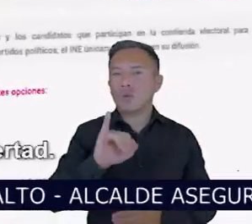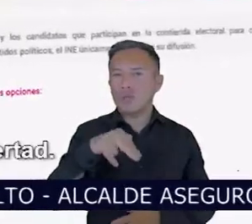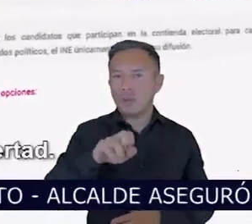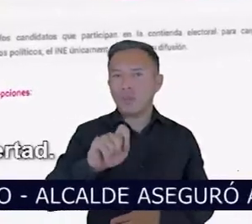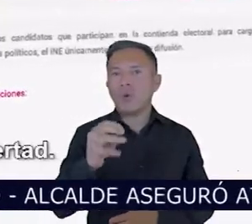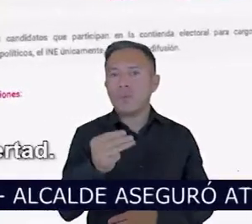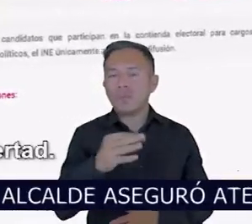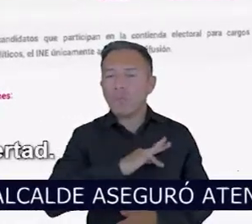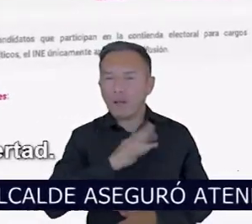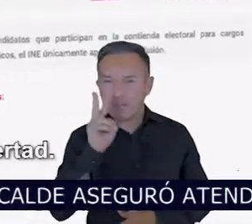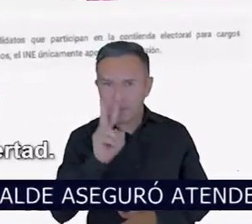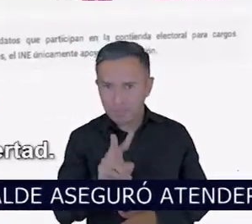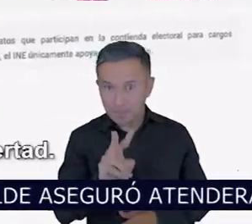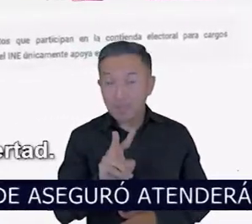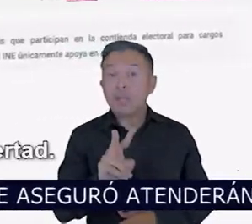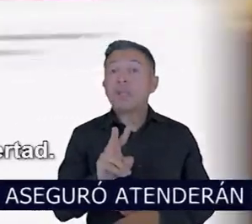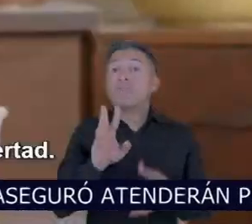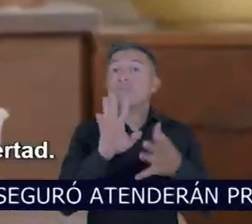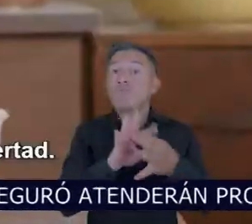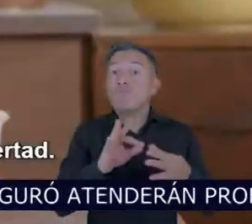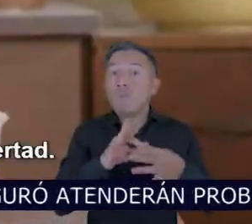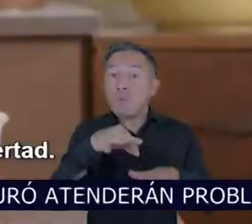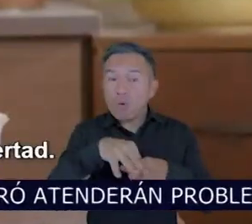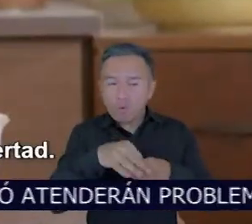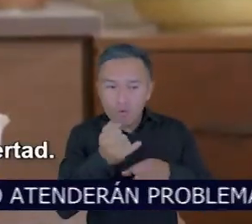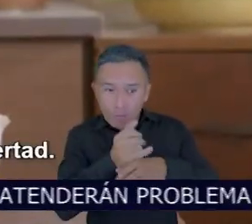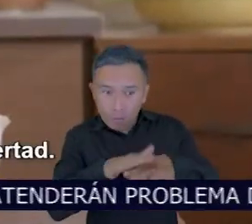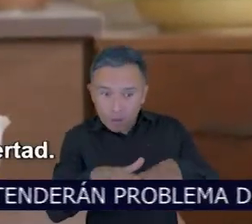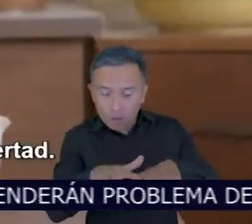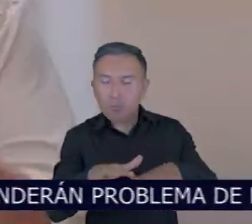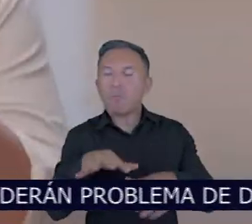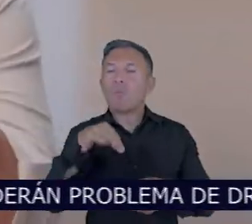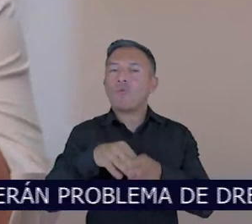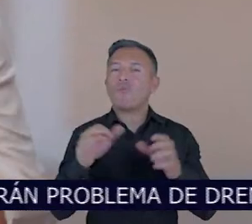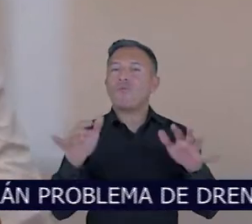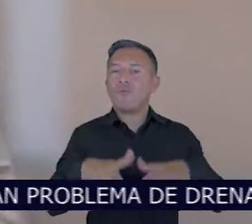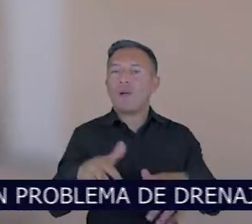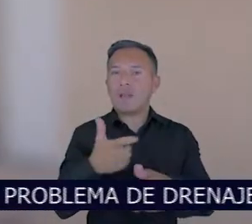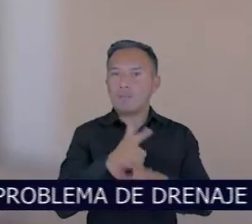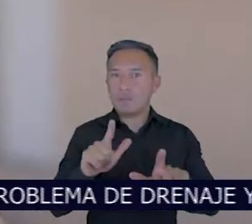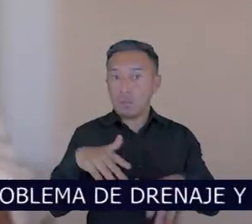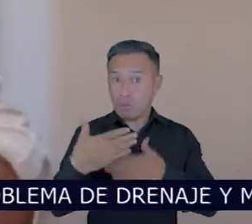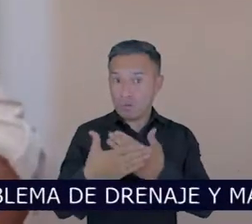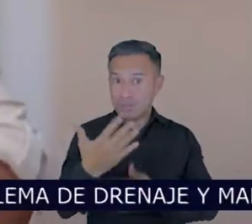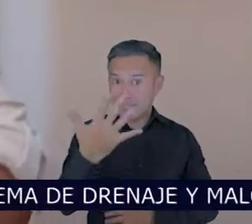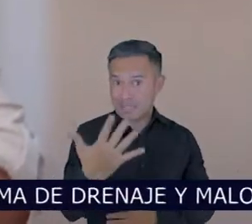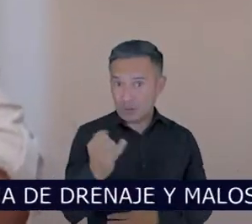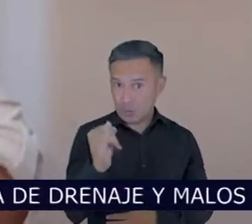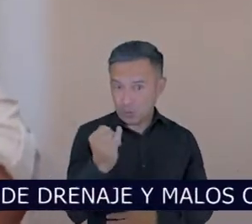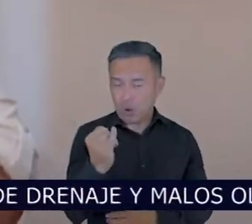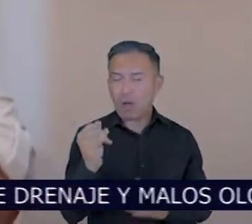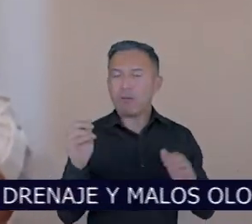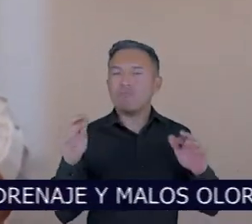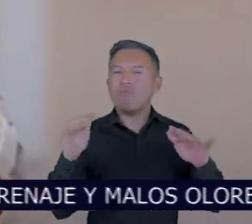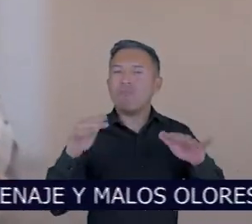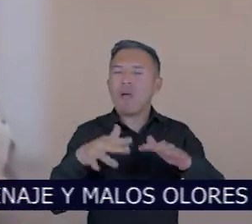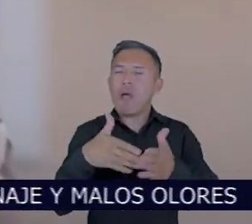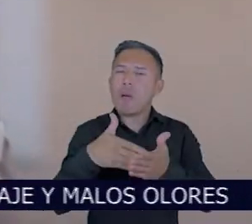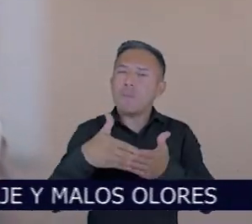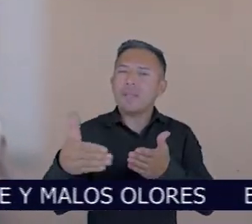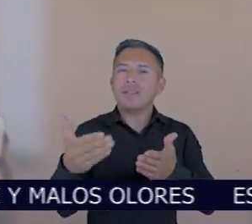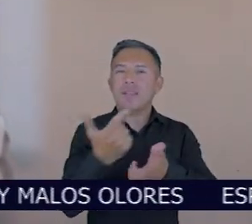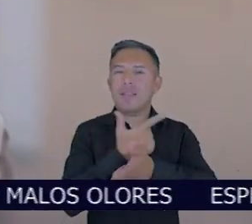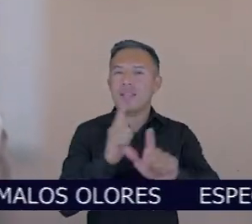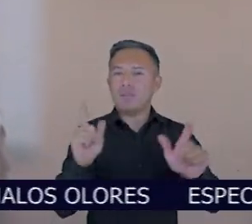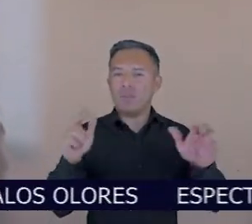candidaturas.ine.mx. Informarse y razonar nuestro voto es votar en libertad. Este 5 de junio seremos miles votando